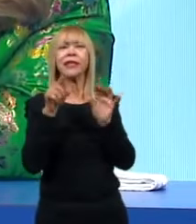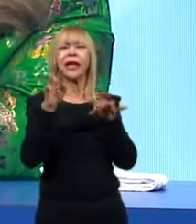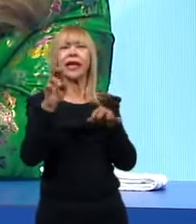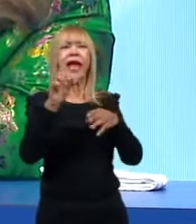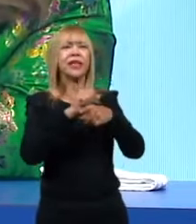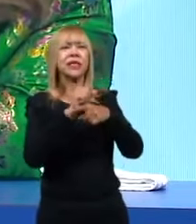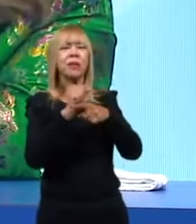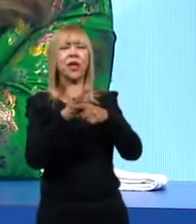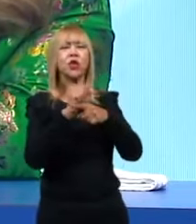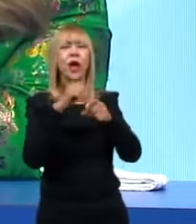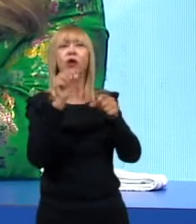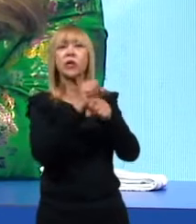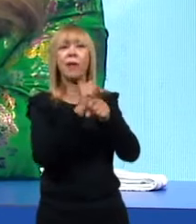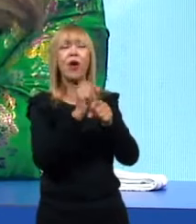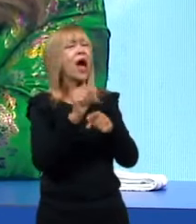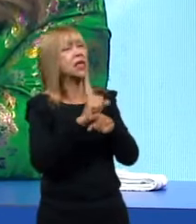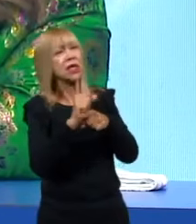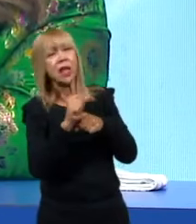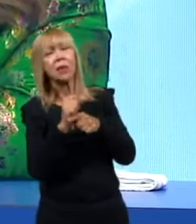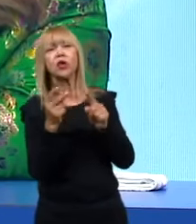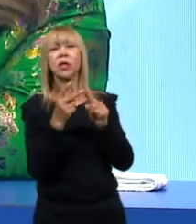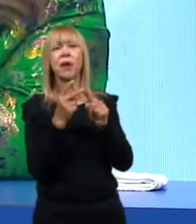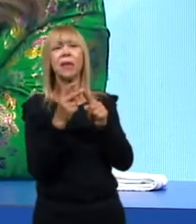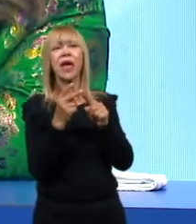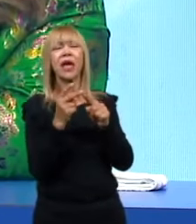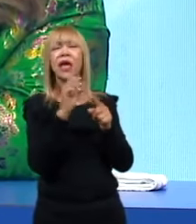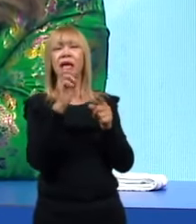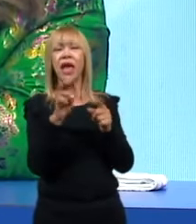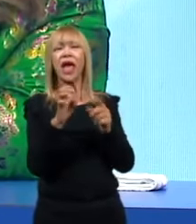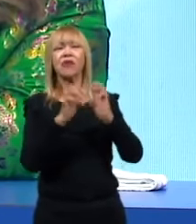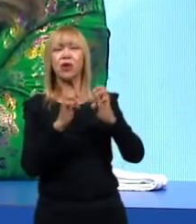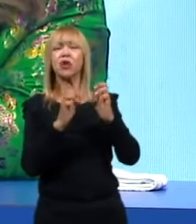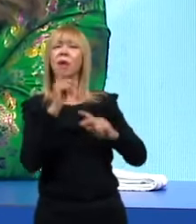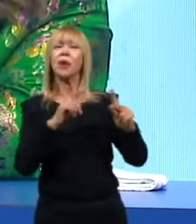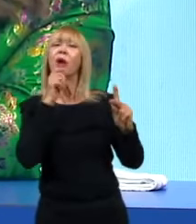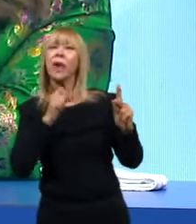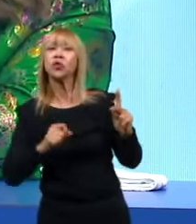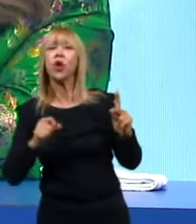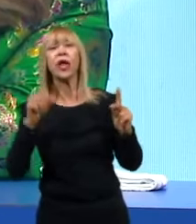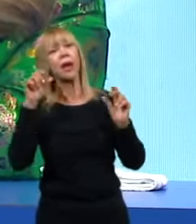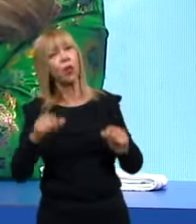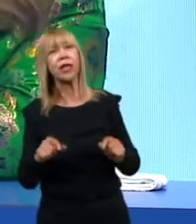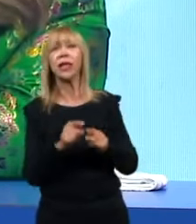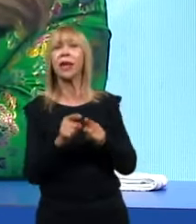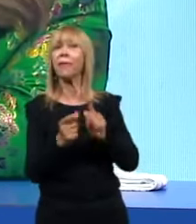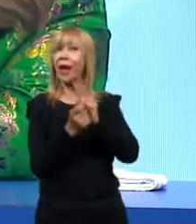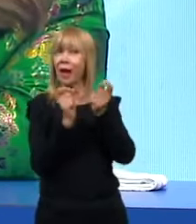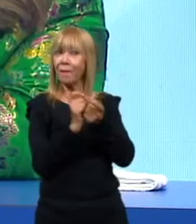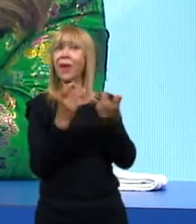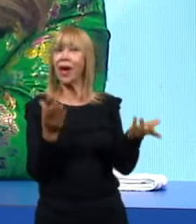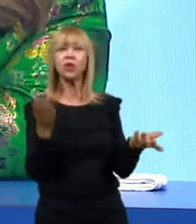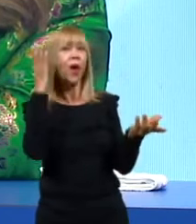readiestramiento de la fuerza laboral, adiestramiento y reevaluación de las personas mayores que pueden inclusive cambiar